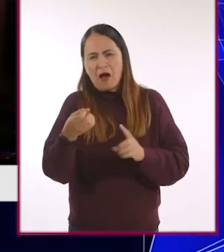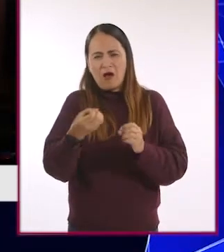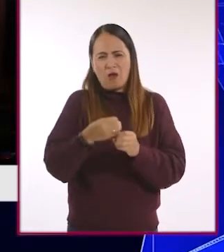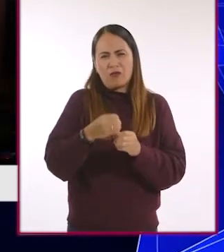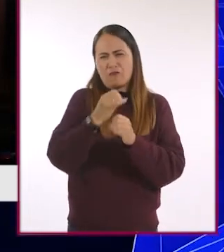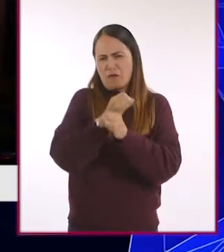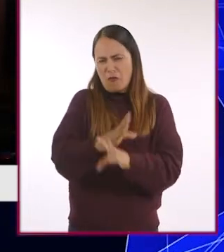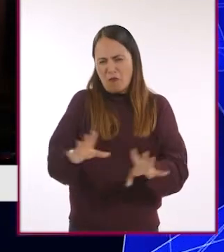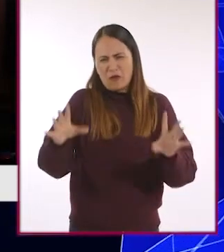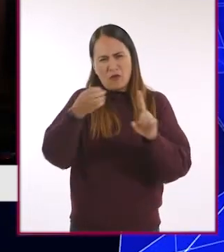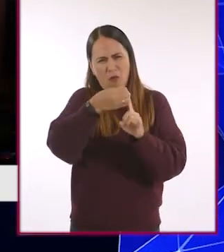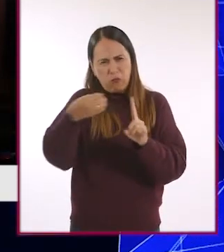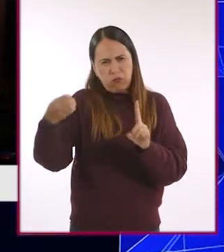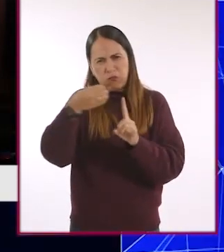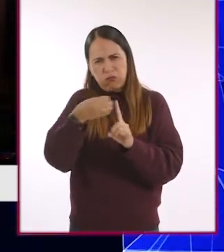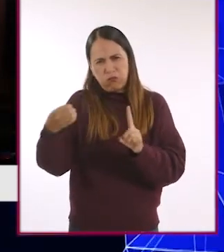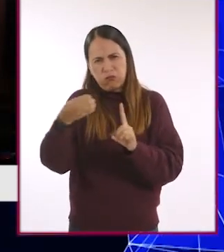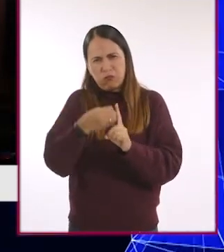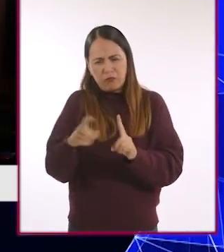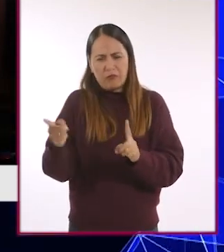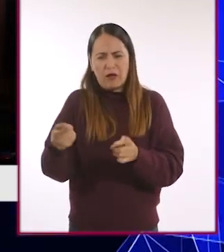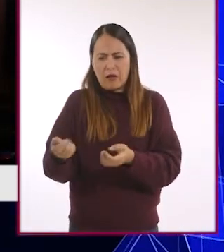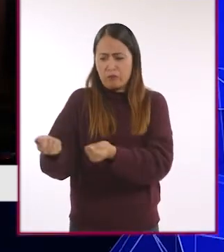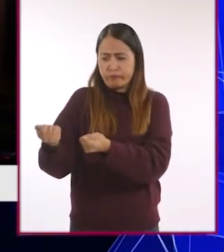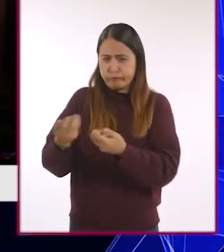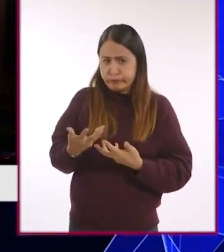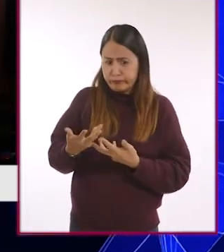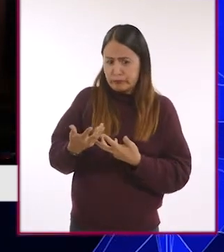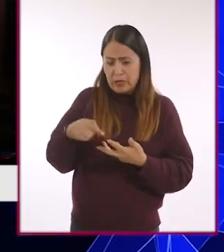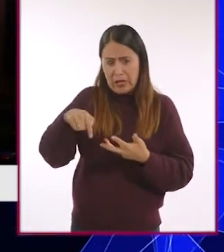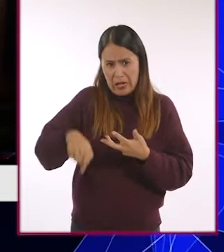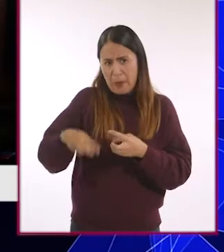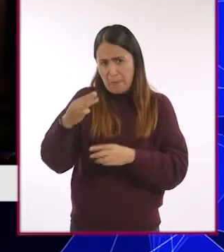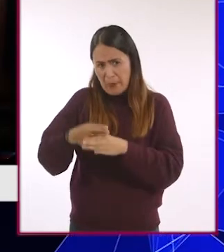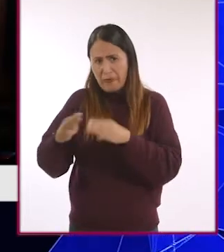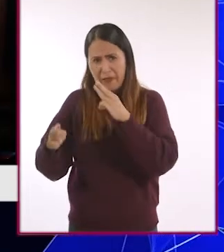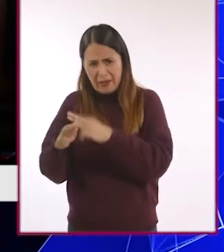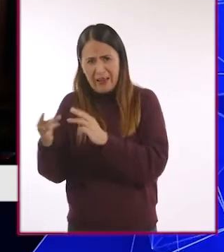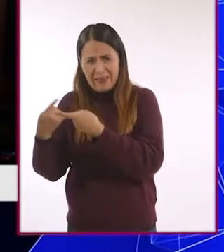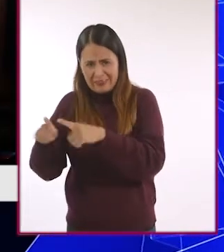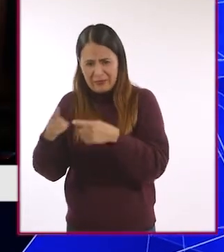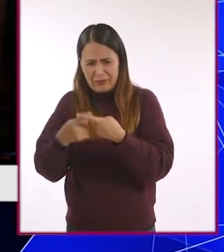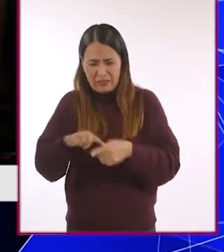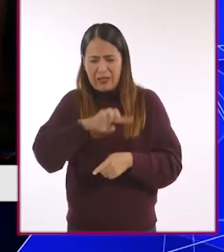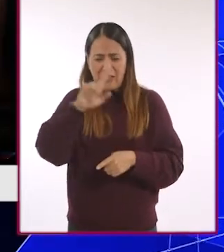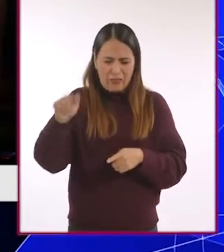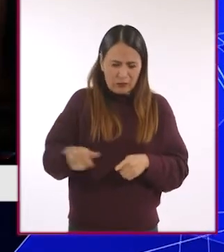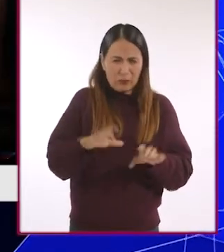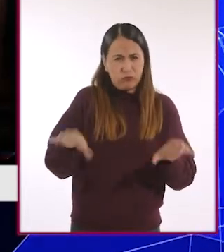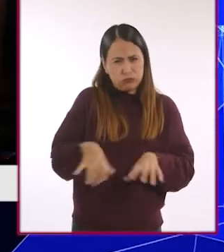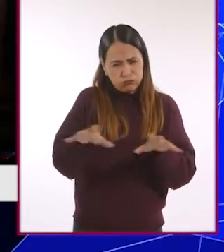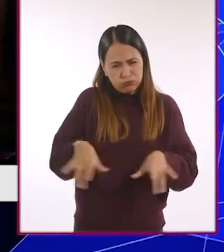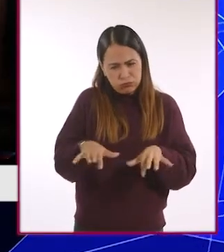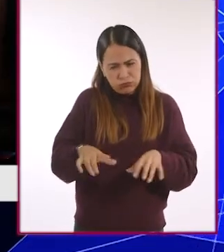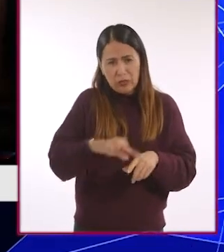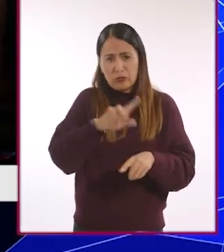de todo el contenido, ¿no? De todo lo que te pasan a ti como material para después trabajarlo y regresarlo ya con los efectos visuales,